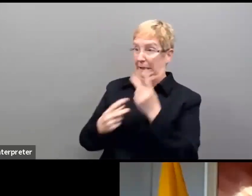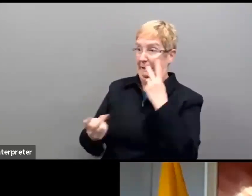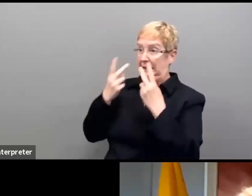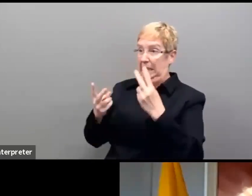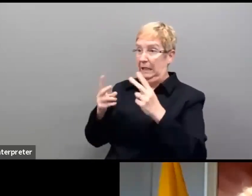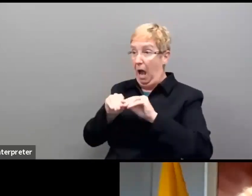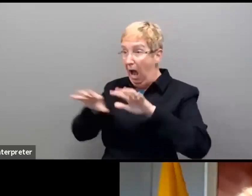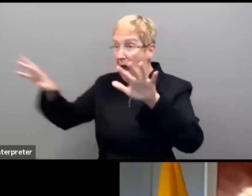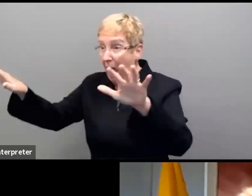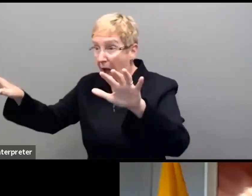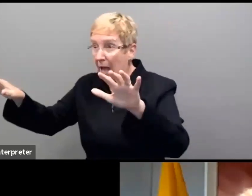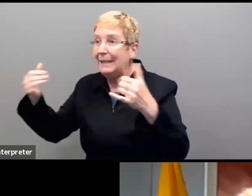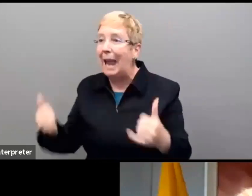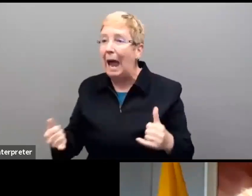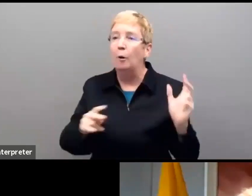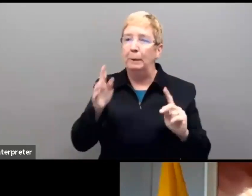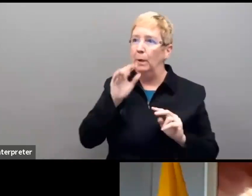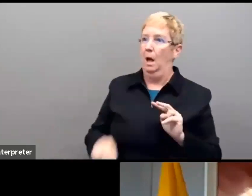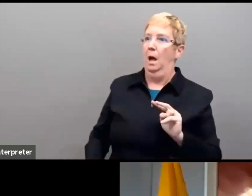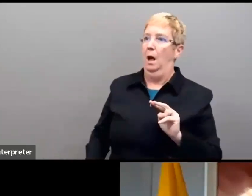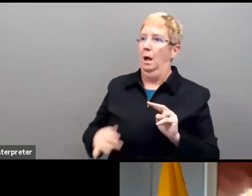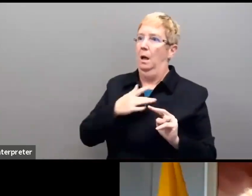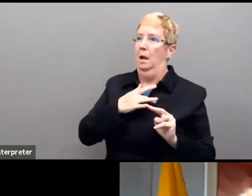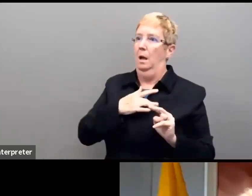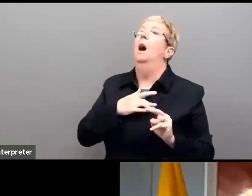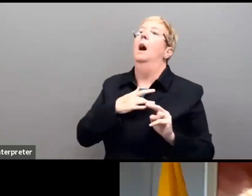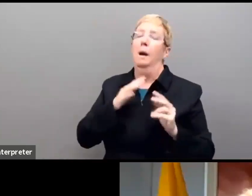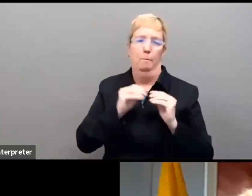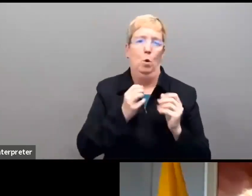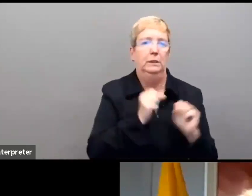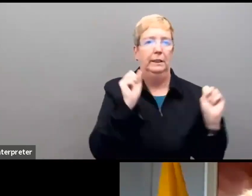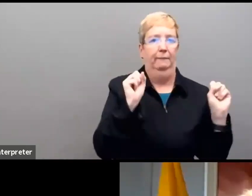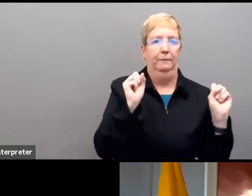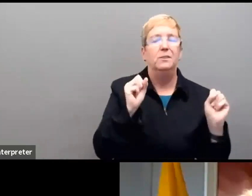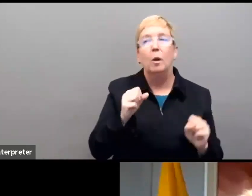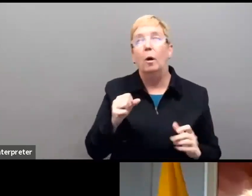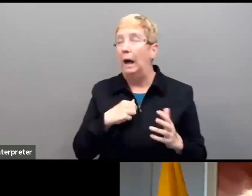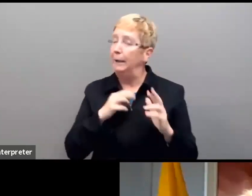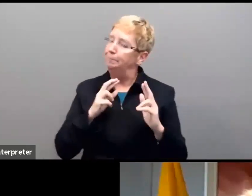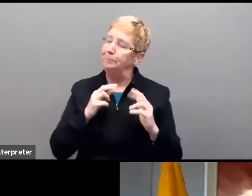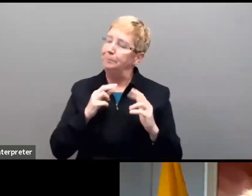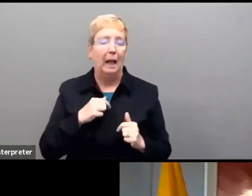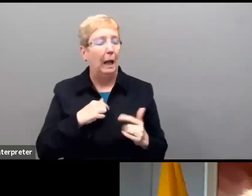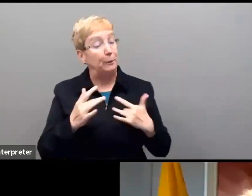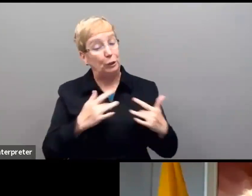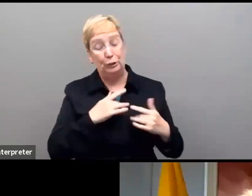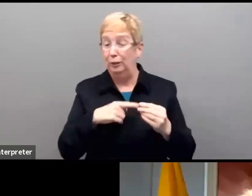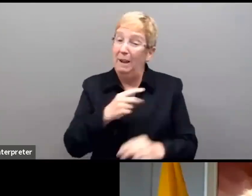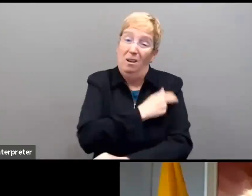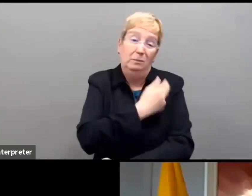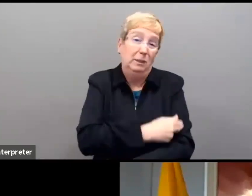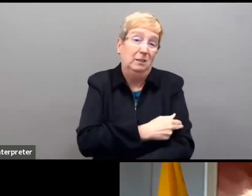en un 75% de lo que vaya a hacer, y esa combinación de cubrebocas y vacunas nos van a ayudar. Y